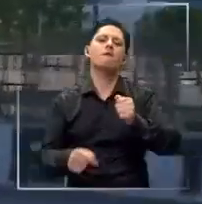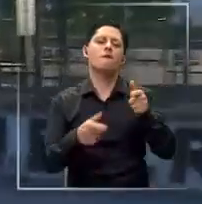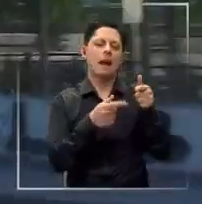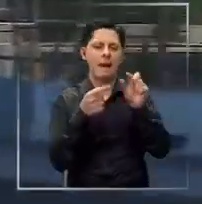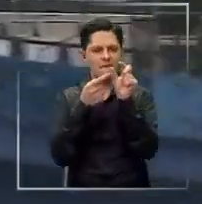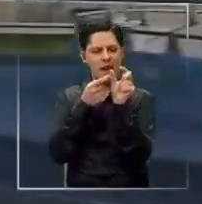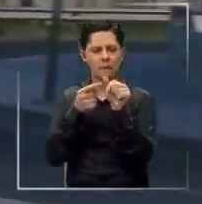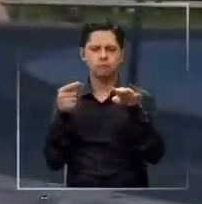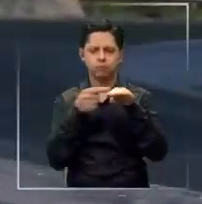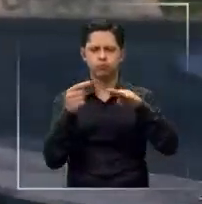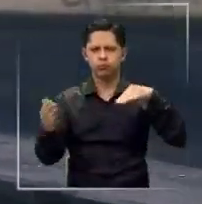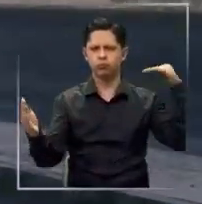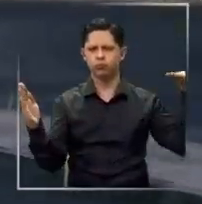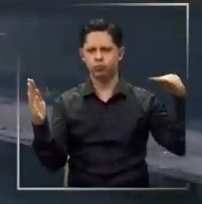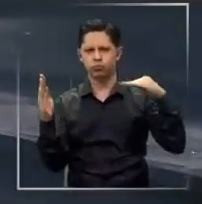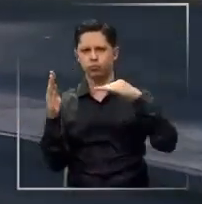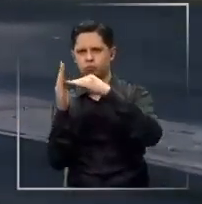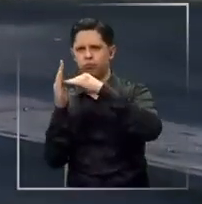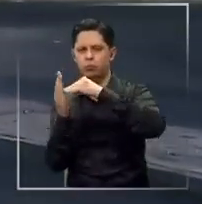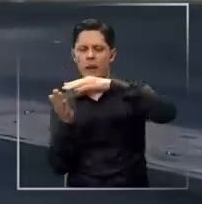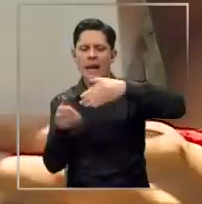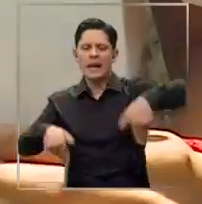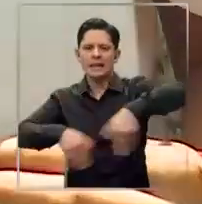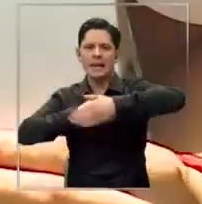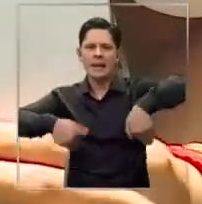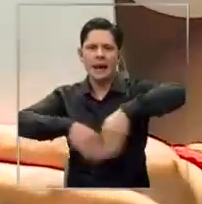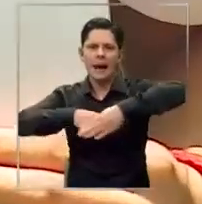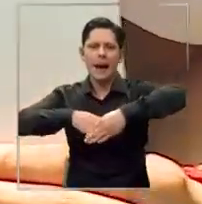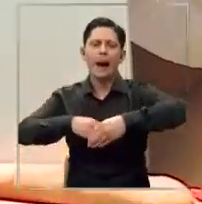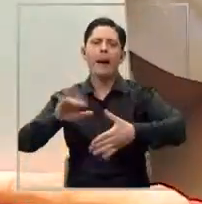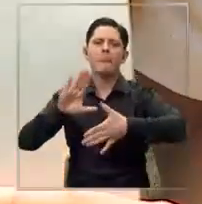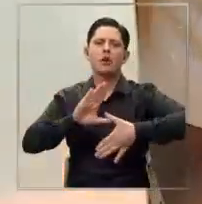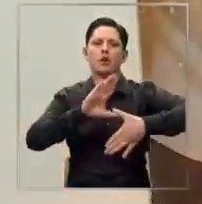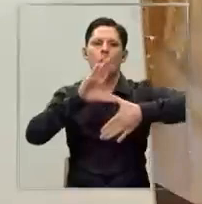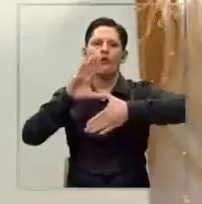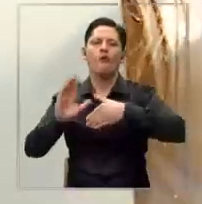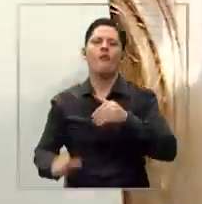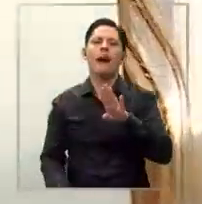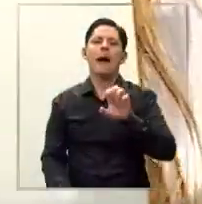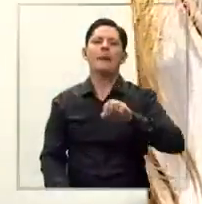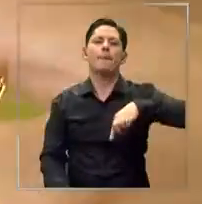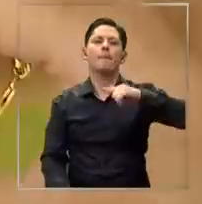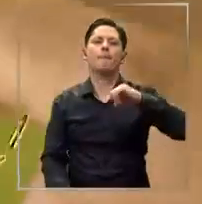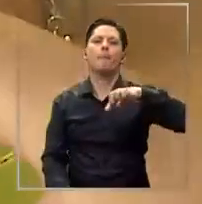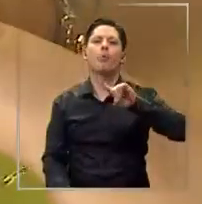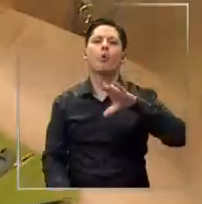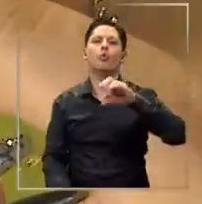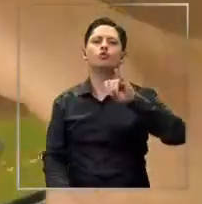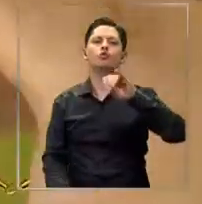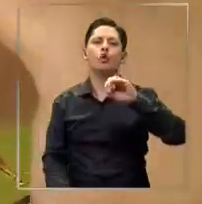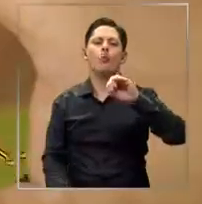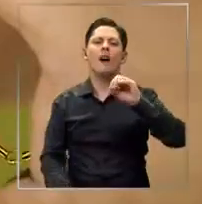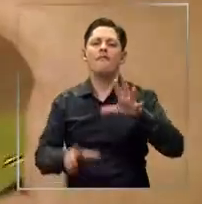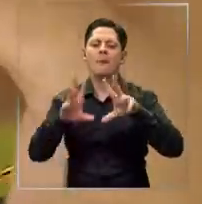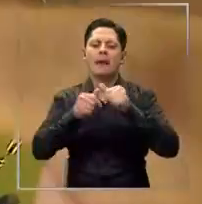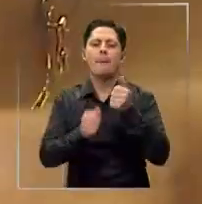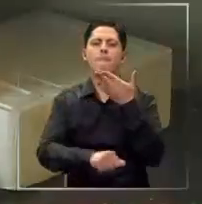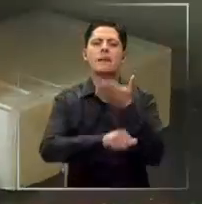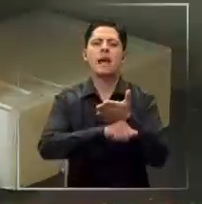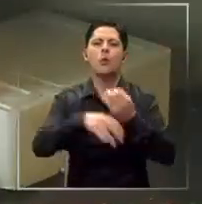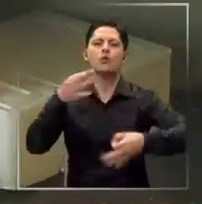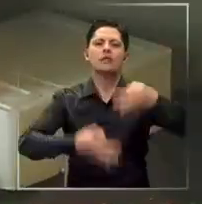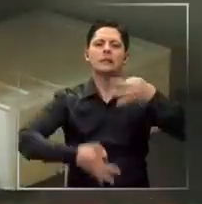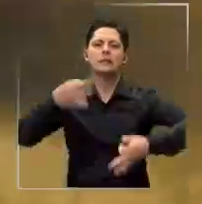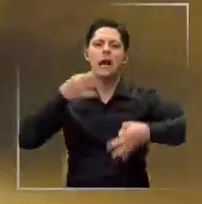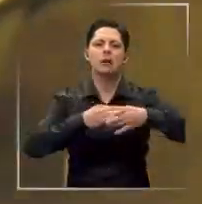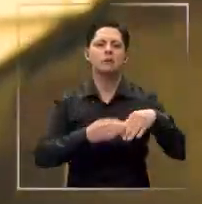un muro de contención en la carretera de Américo vespucio Sur hoy su familia y amigos pide justicia no solo porque el lugar no llegaron las